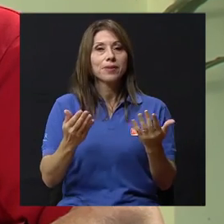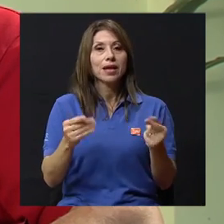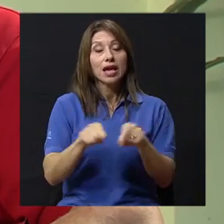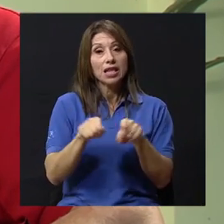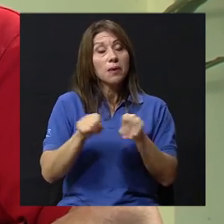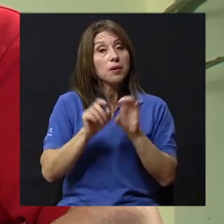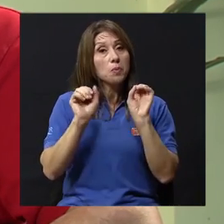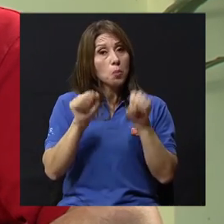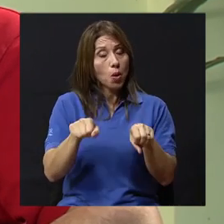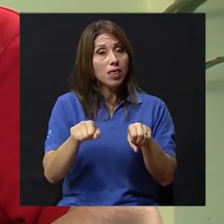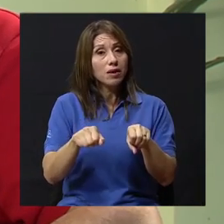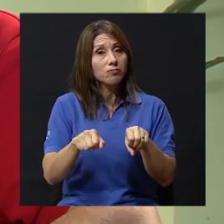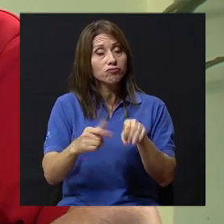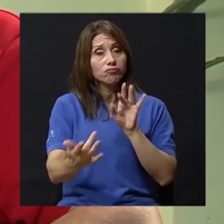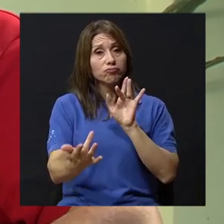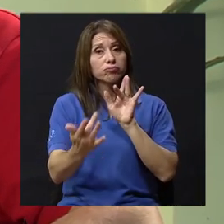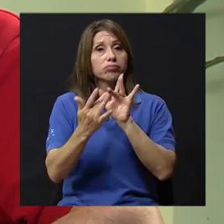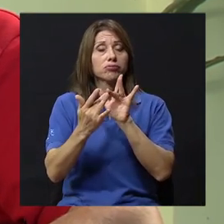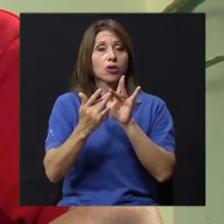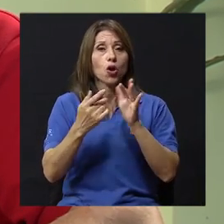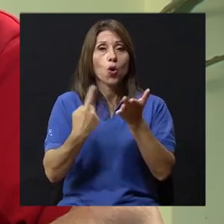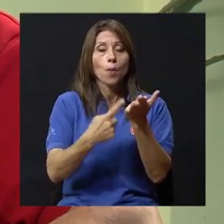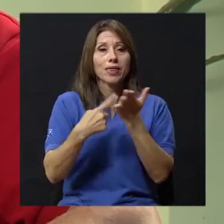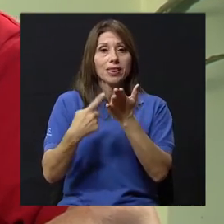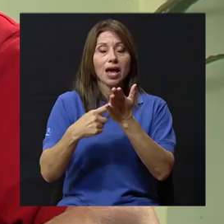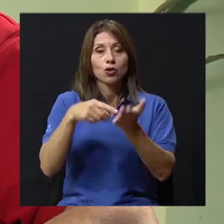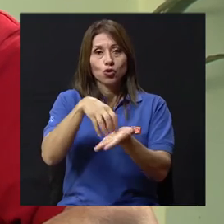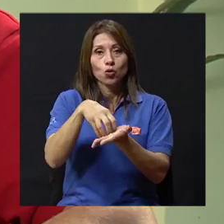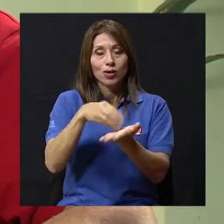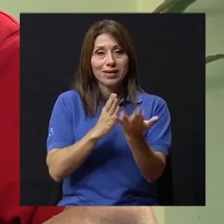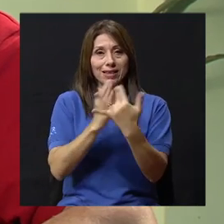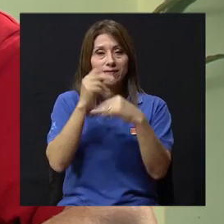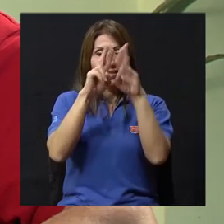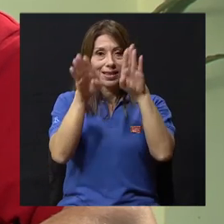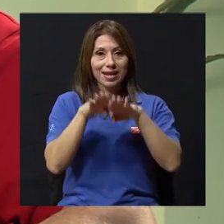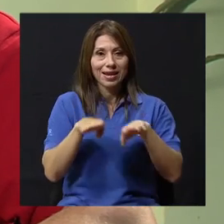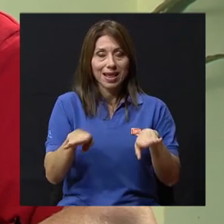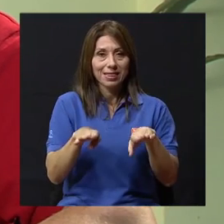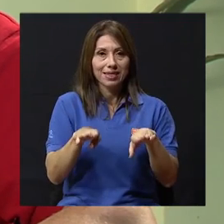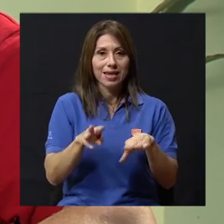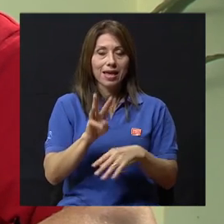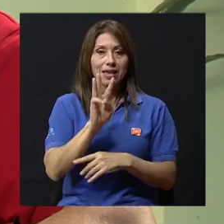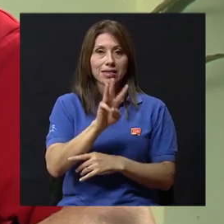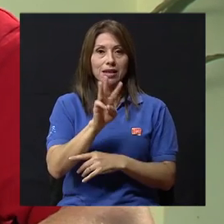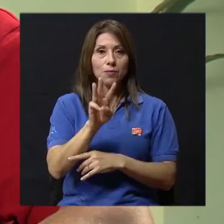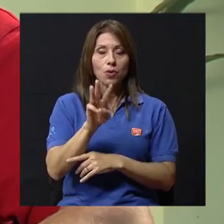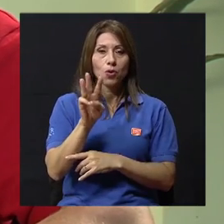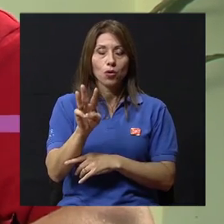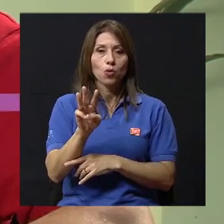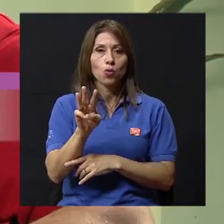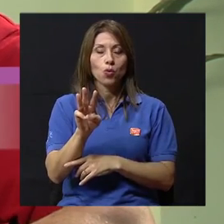y también nos pueden hacer llegar sus comentarios o sus dudas por internet a la dirección